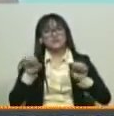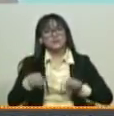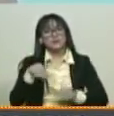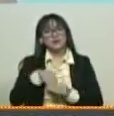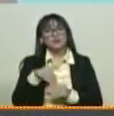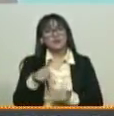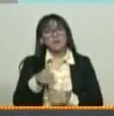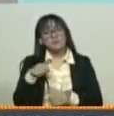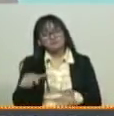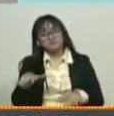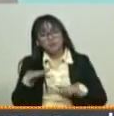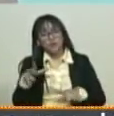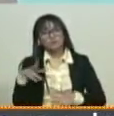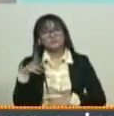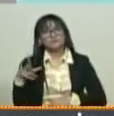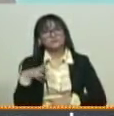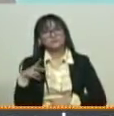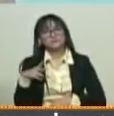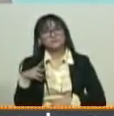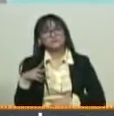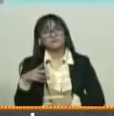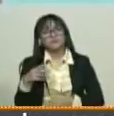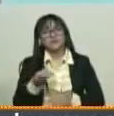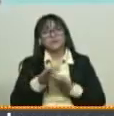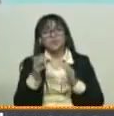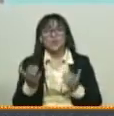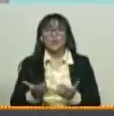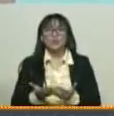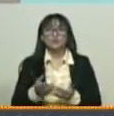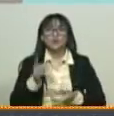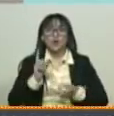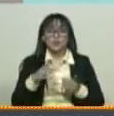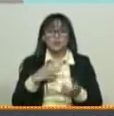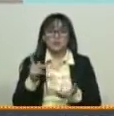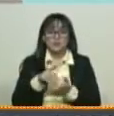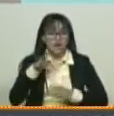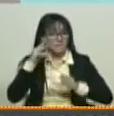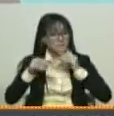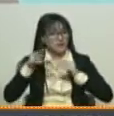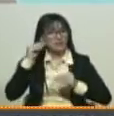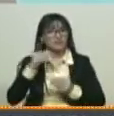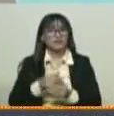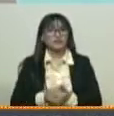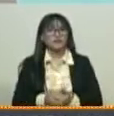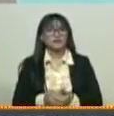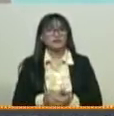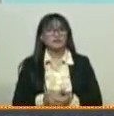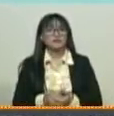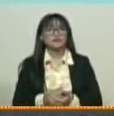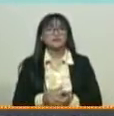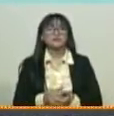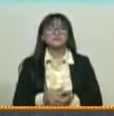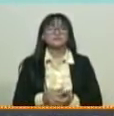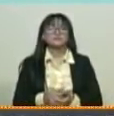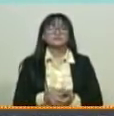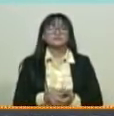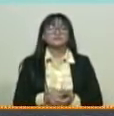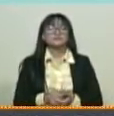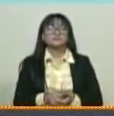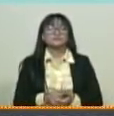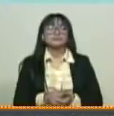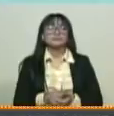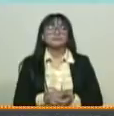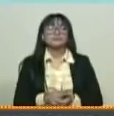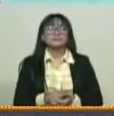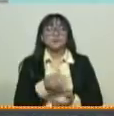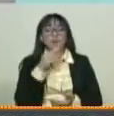más moderno, más eficaz, más transparente del mundo entero, y algunos podrían venir a aprender. Por ejemplo, el Poder Electoral